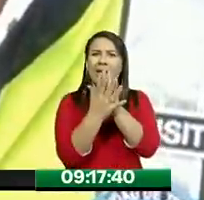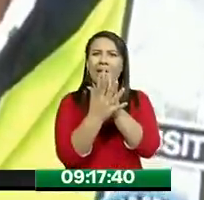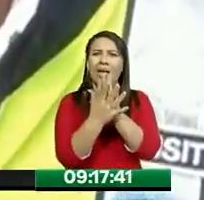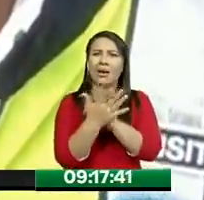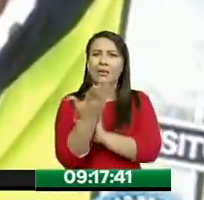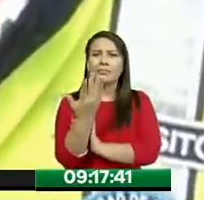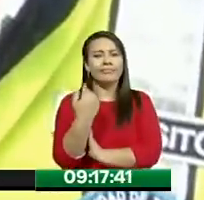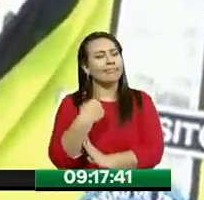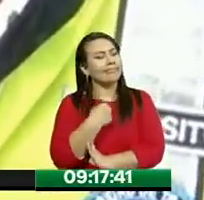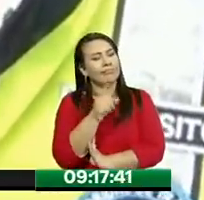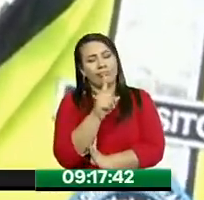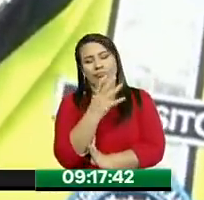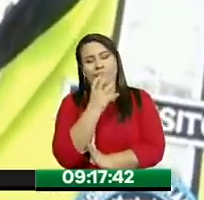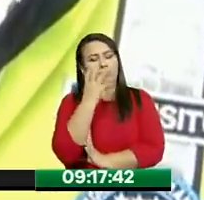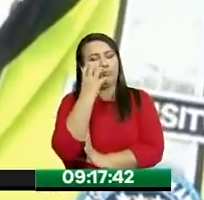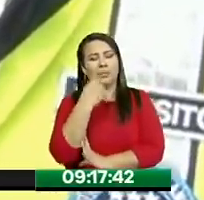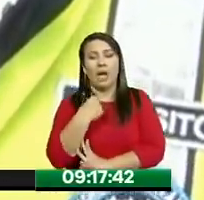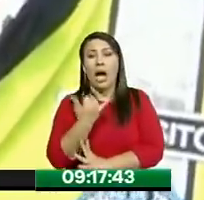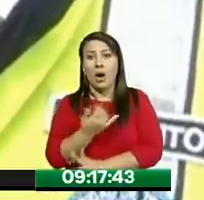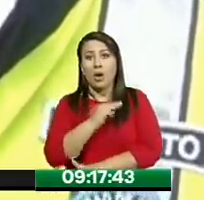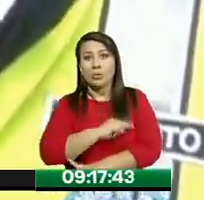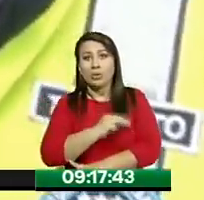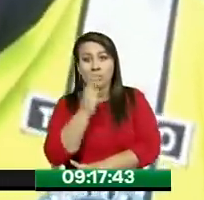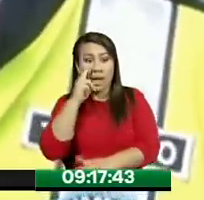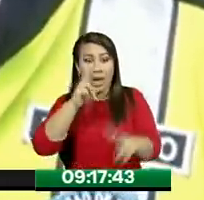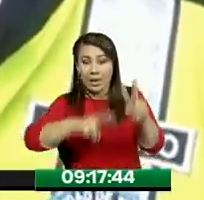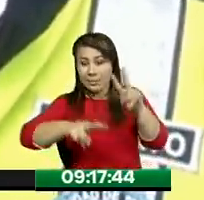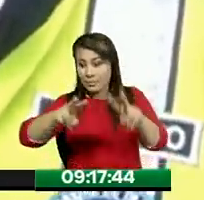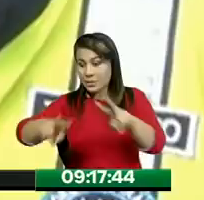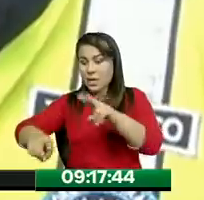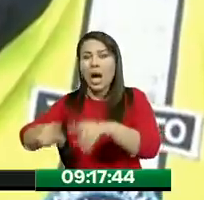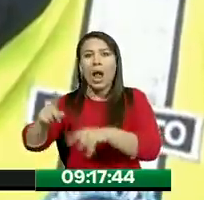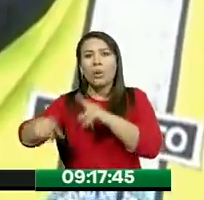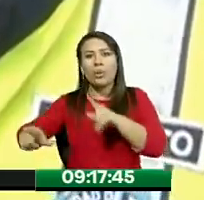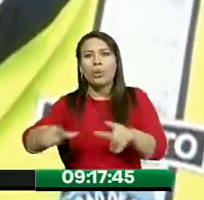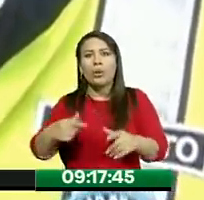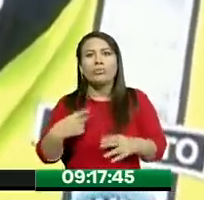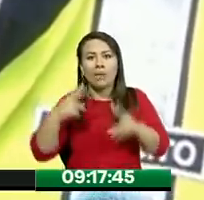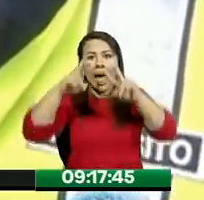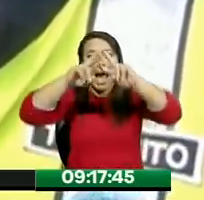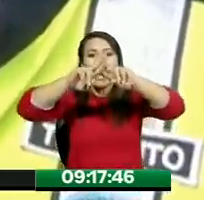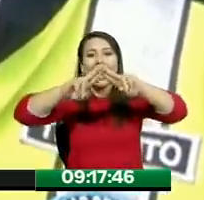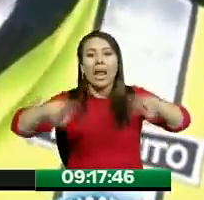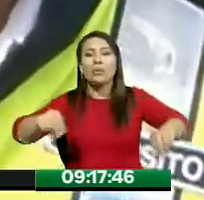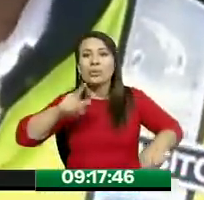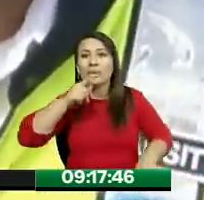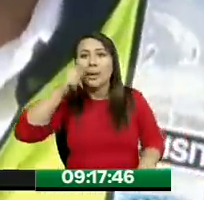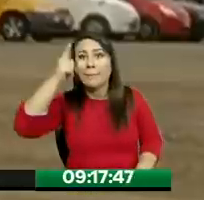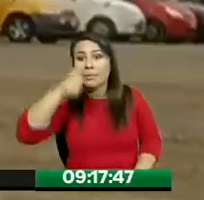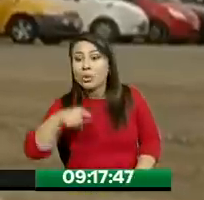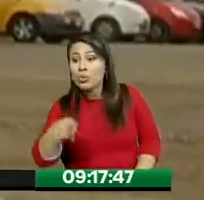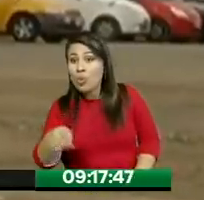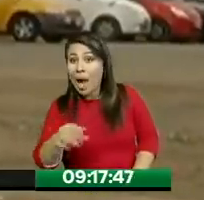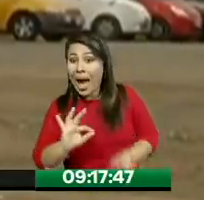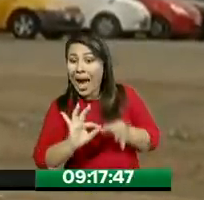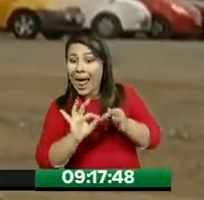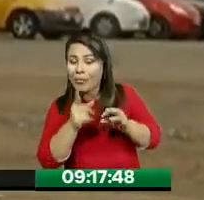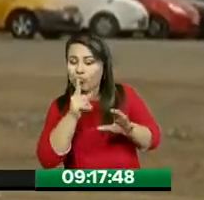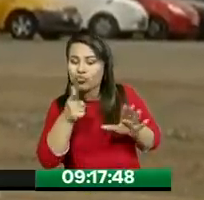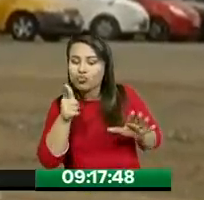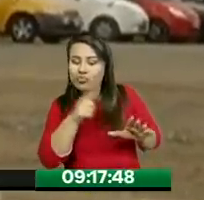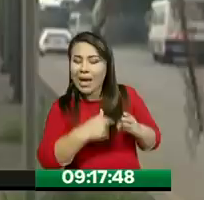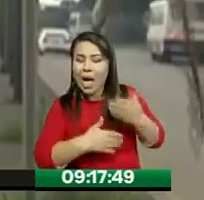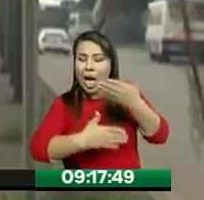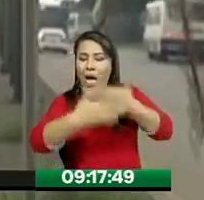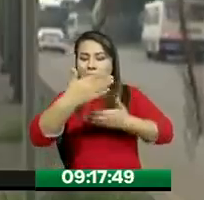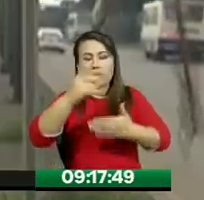ocasiones manifiestan los moradores, no les permite ni siquiera comunicarse entre ellos o conversar por la cantidad de malos olores, desechos que vienen